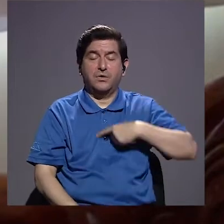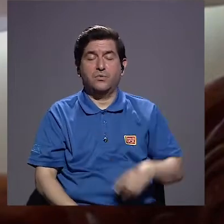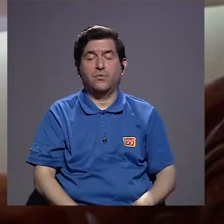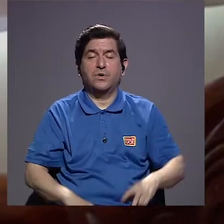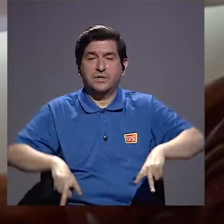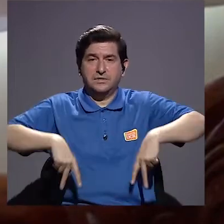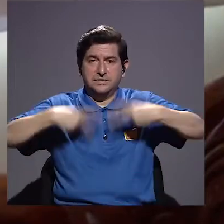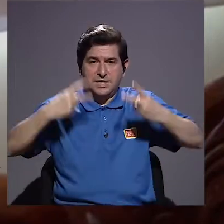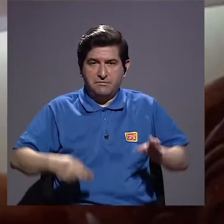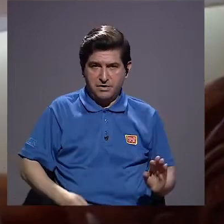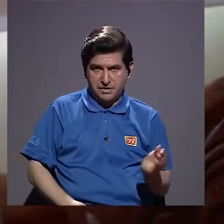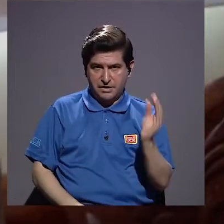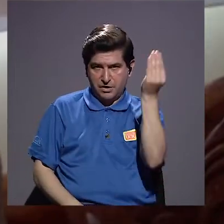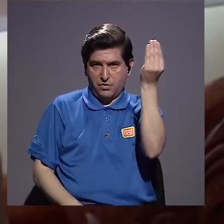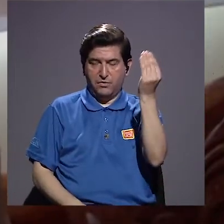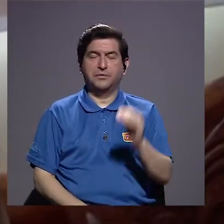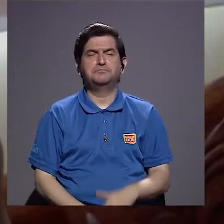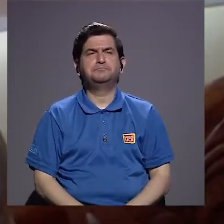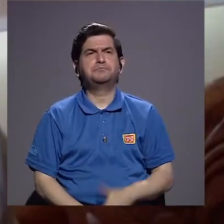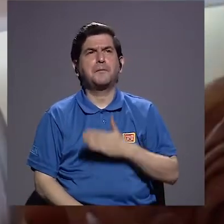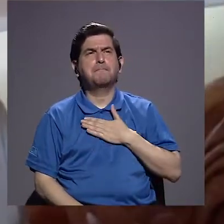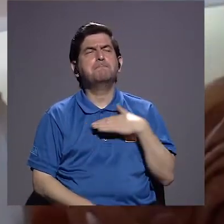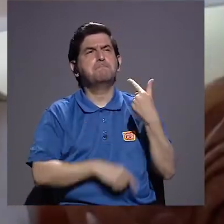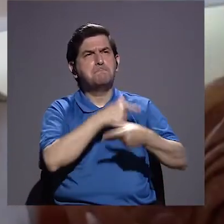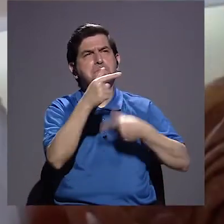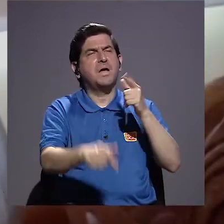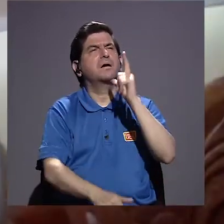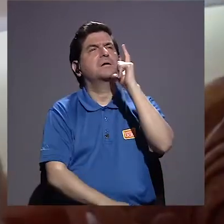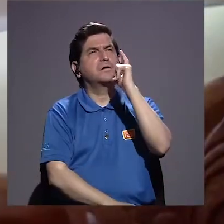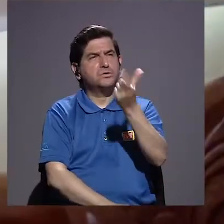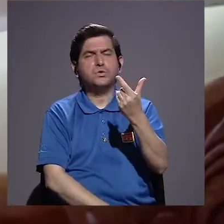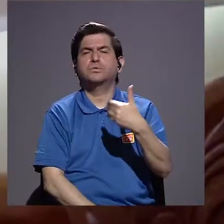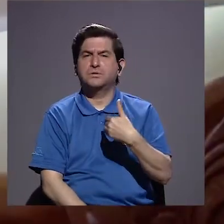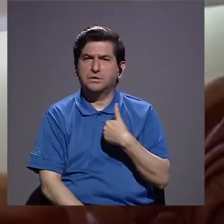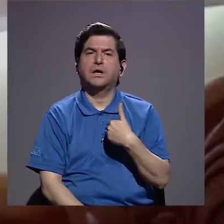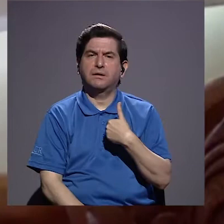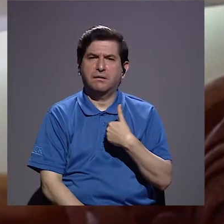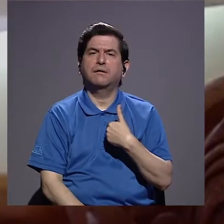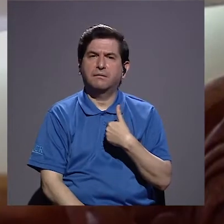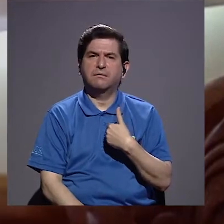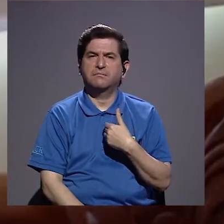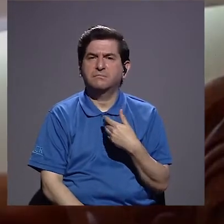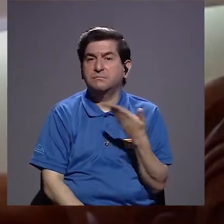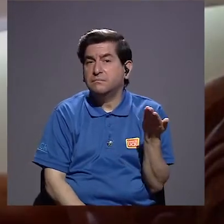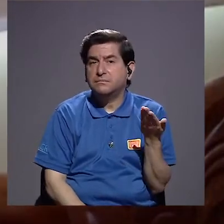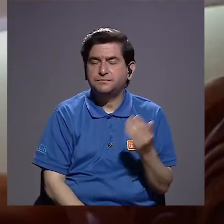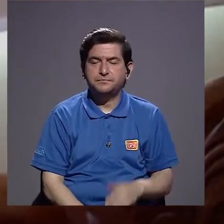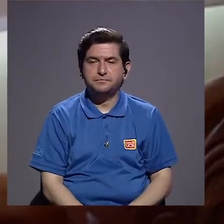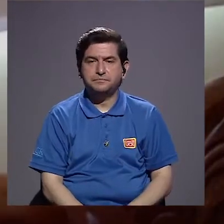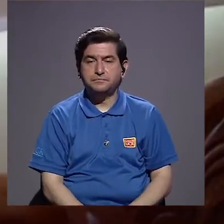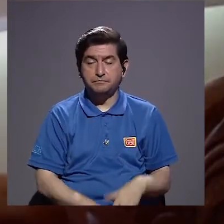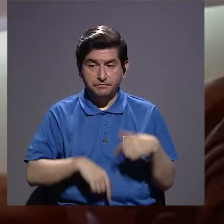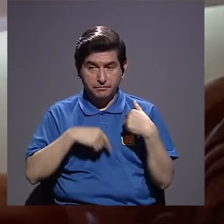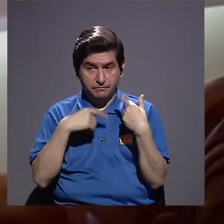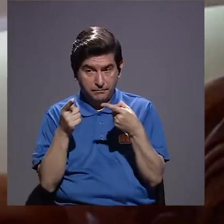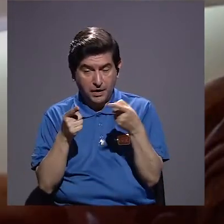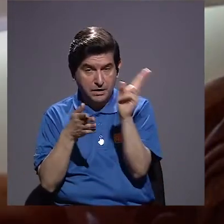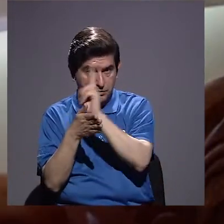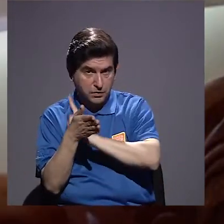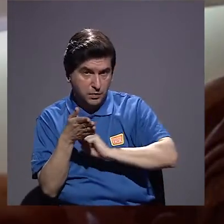vidas. Tuvimos la suerte, en mi generación, tuvimos la suerte de llegar a la